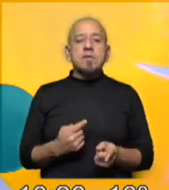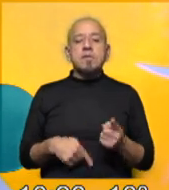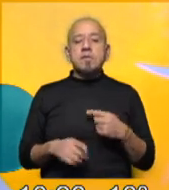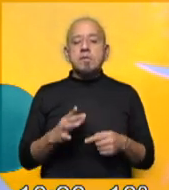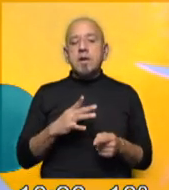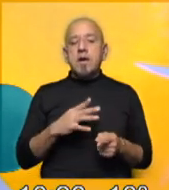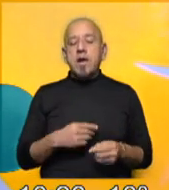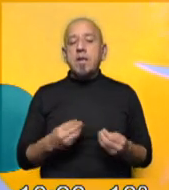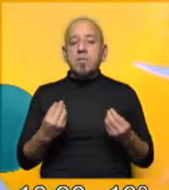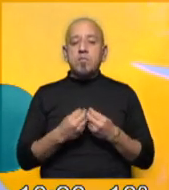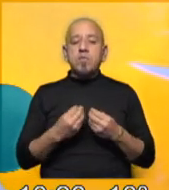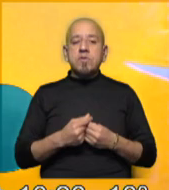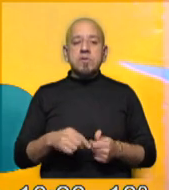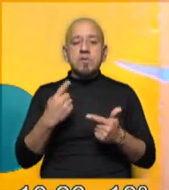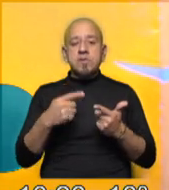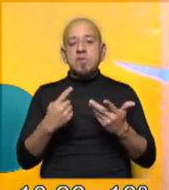de lugar.